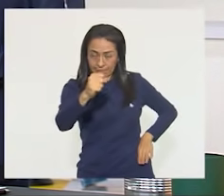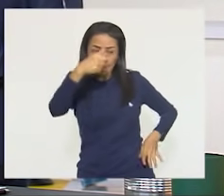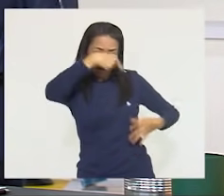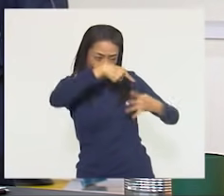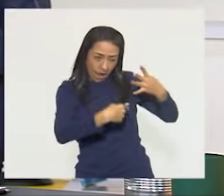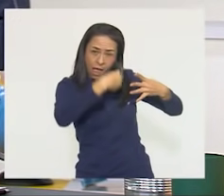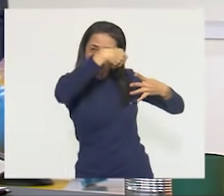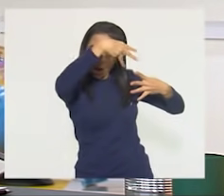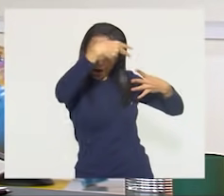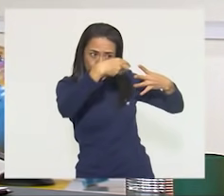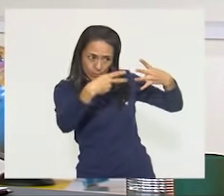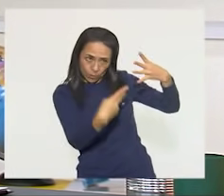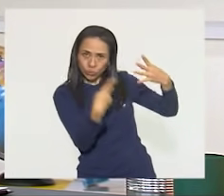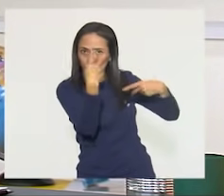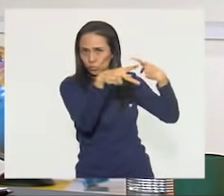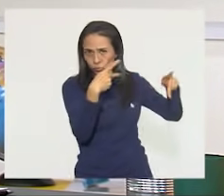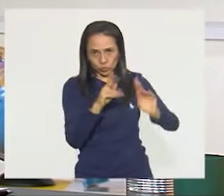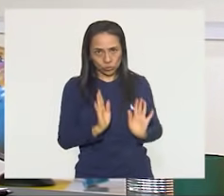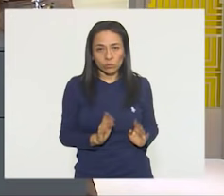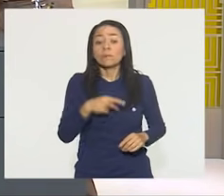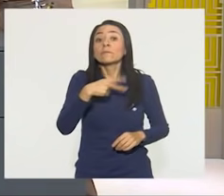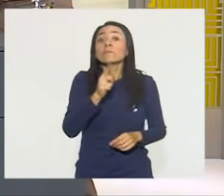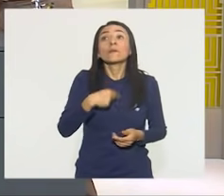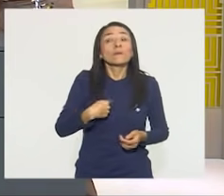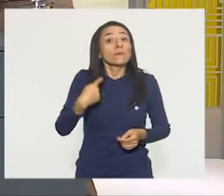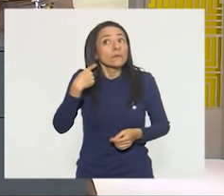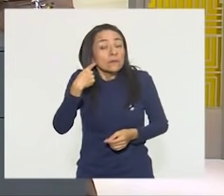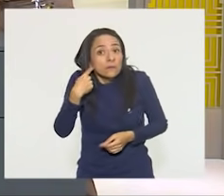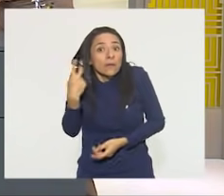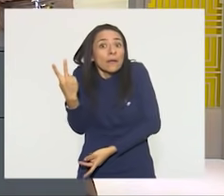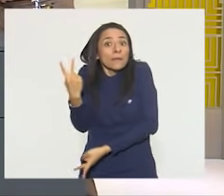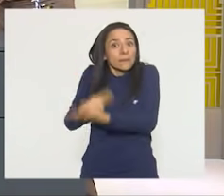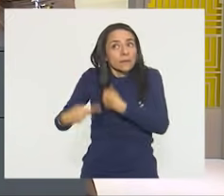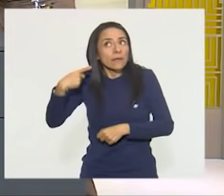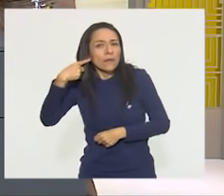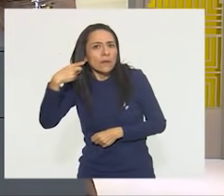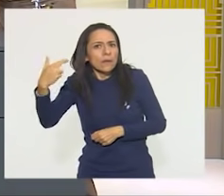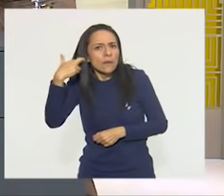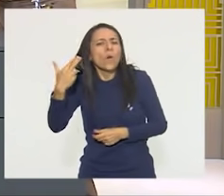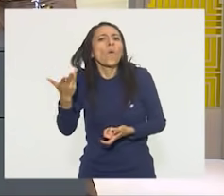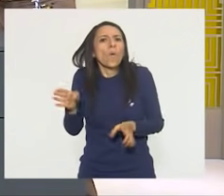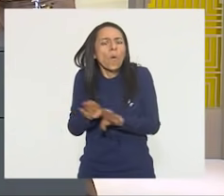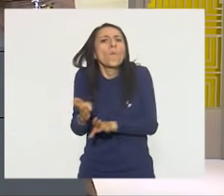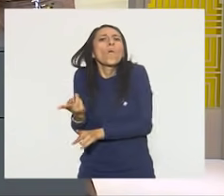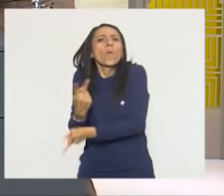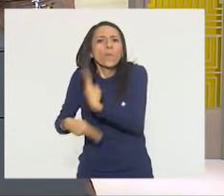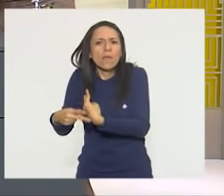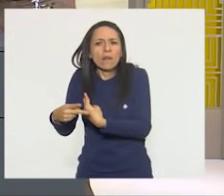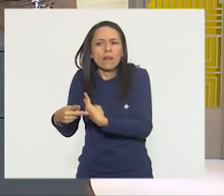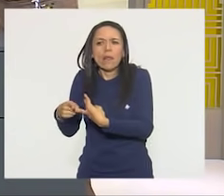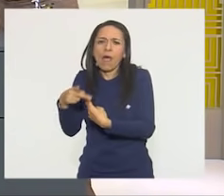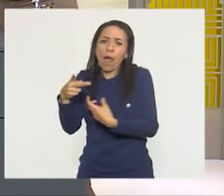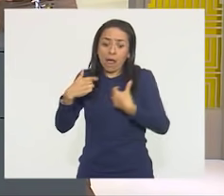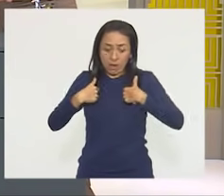características. Muy bien. Y que el sonido lo podemos producir no solo con el cuerpo, sino